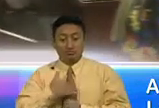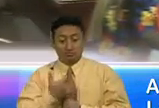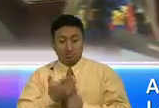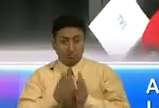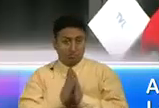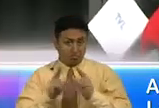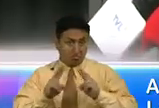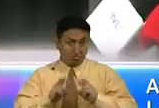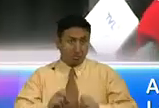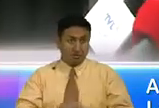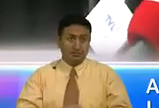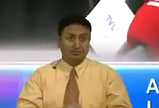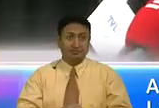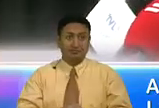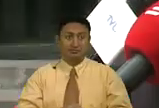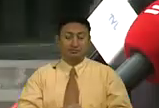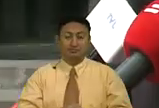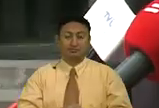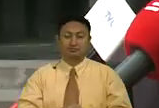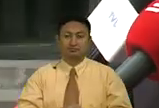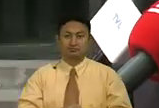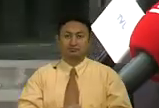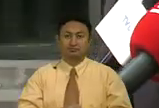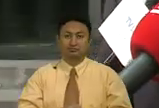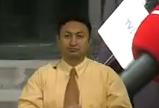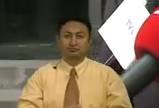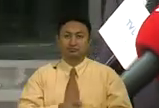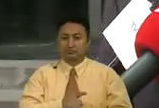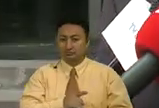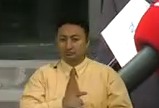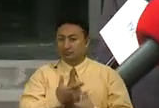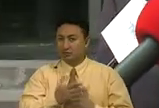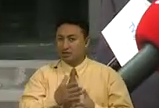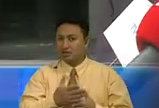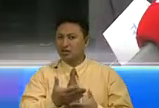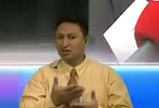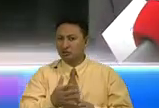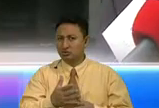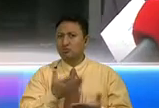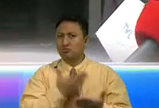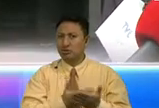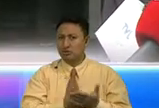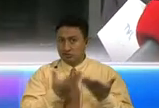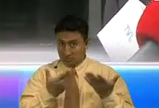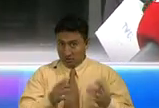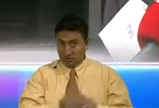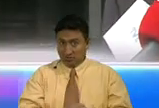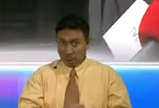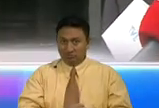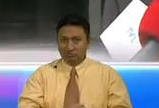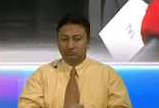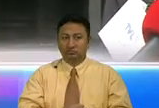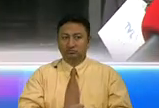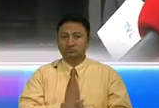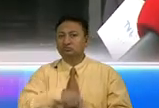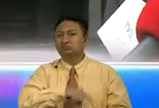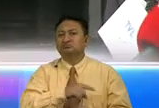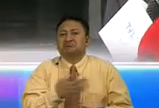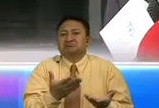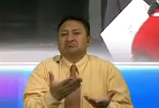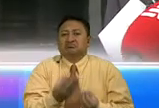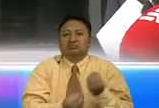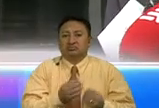investigación. Una vez que se determinen todos los elementos y principalmente las pruebas, ¿no? Tendrá que determinarse cuáles son las